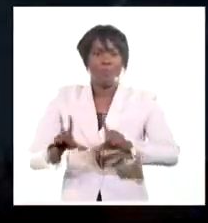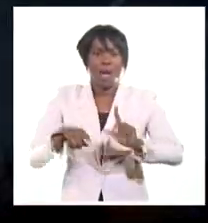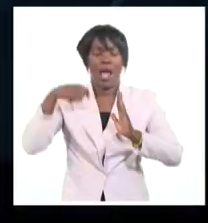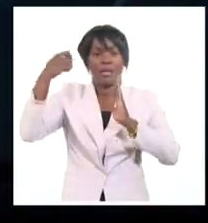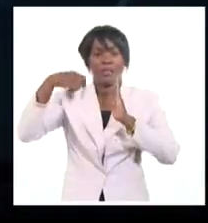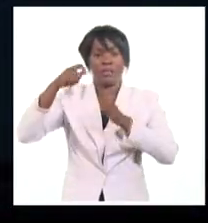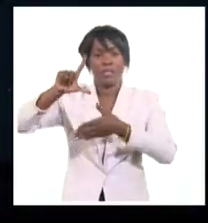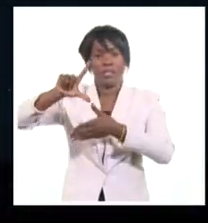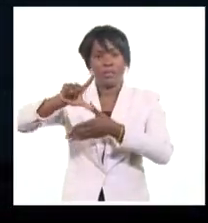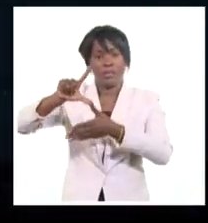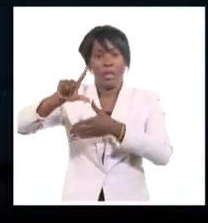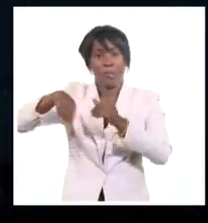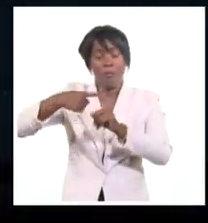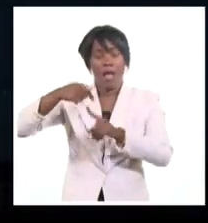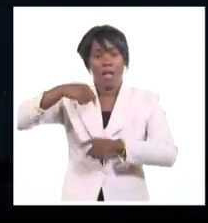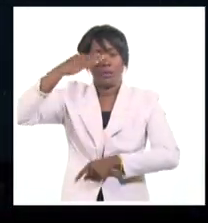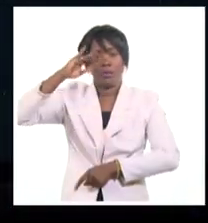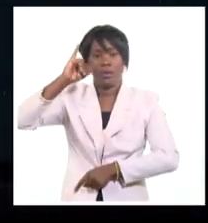latinoamericano